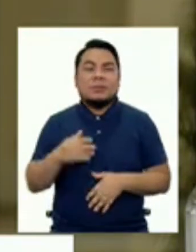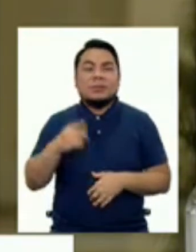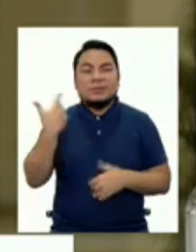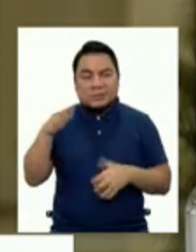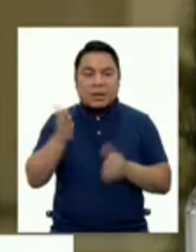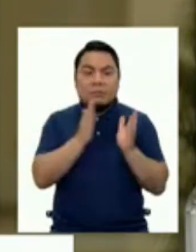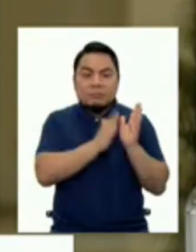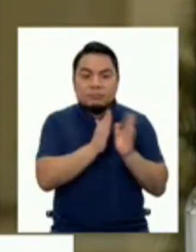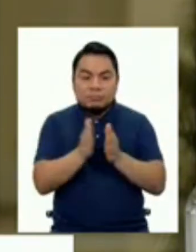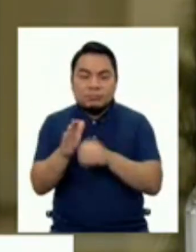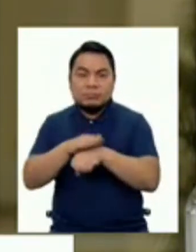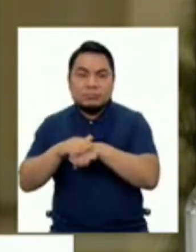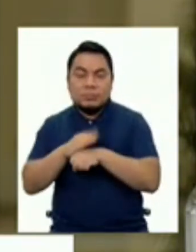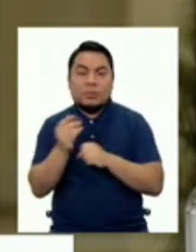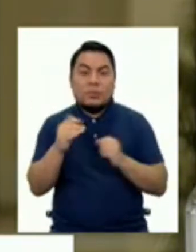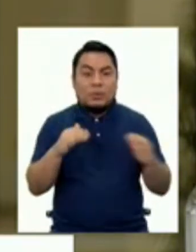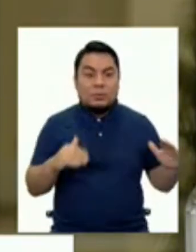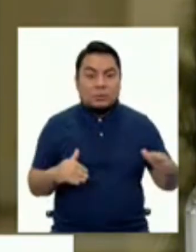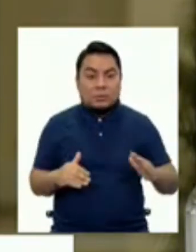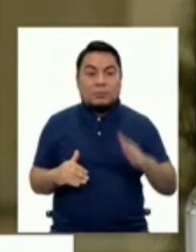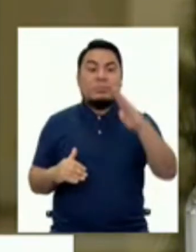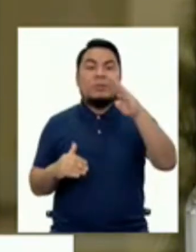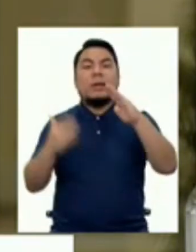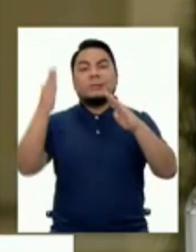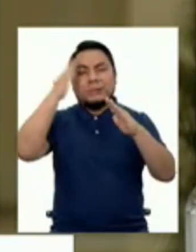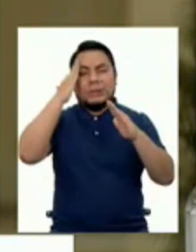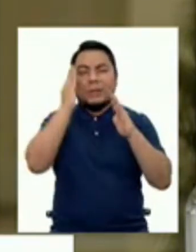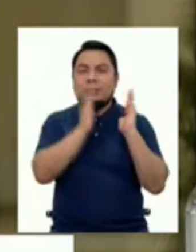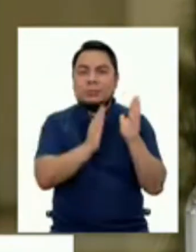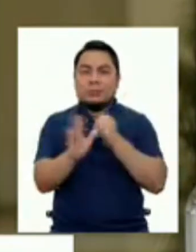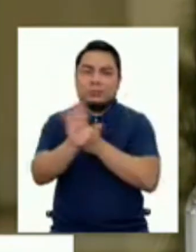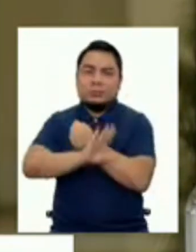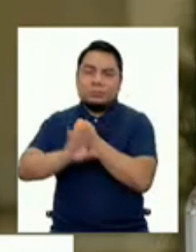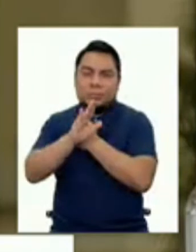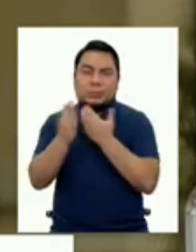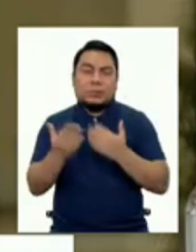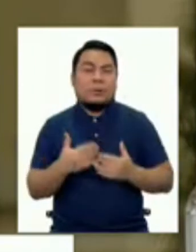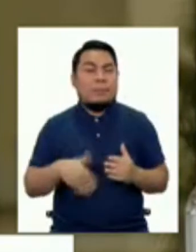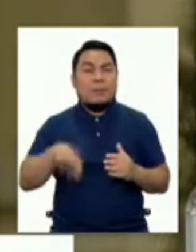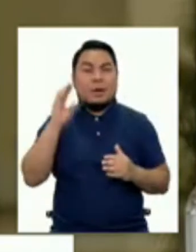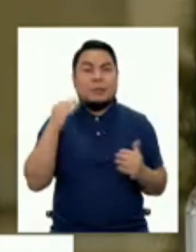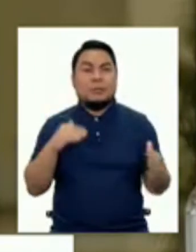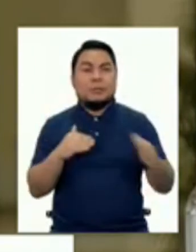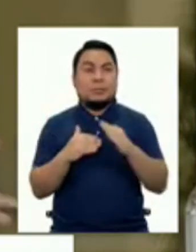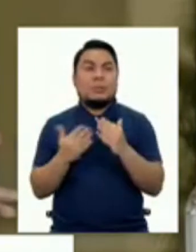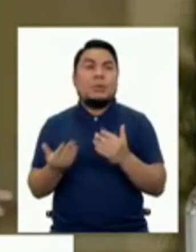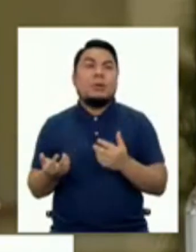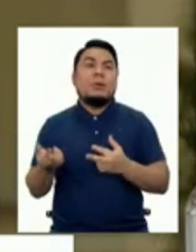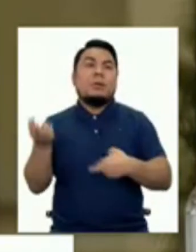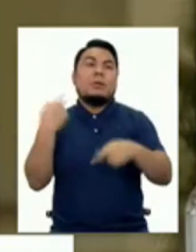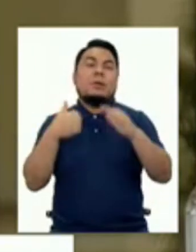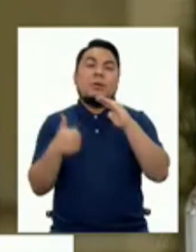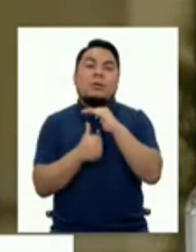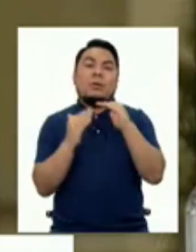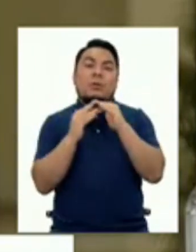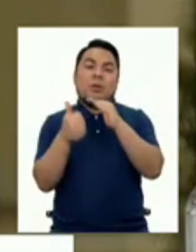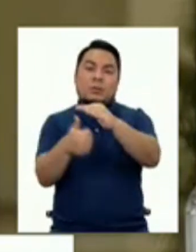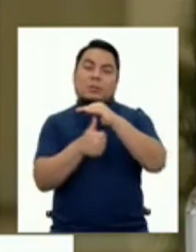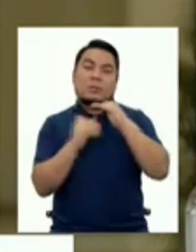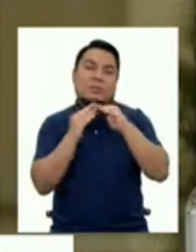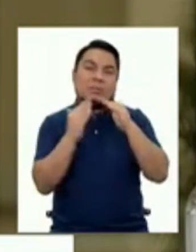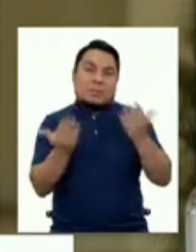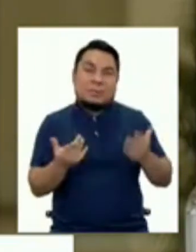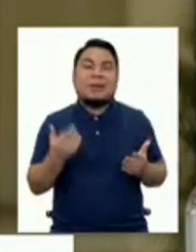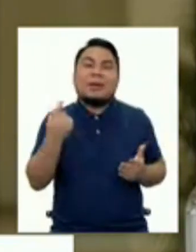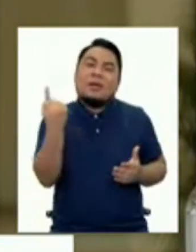estrategias en caso hay un rebrote. Incluso la más severa sería retomar la cuarentena. Obviamente